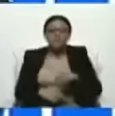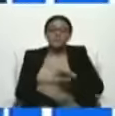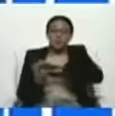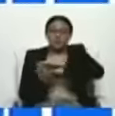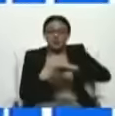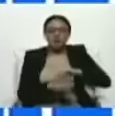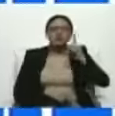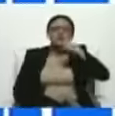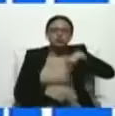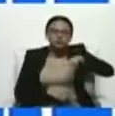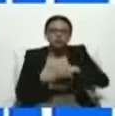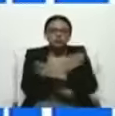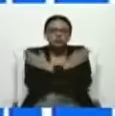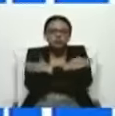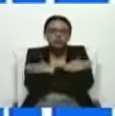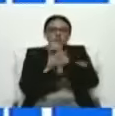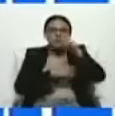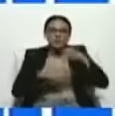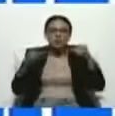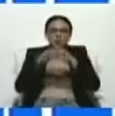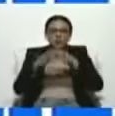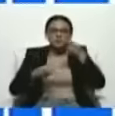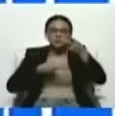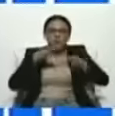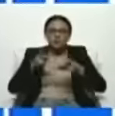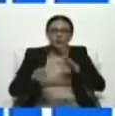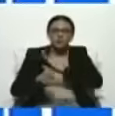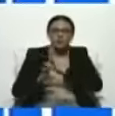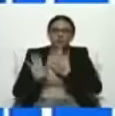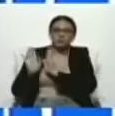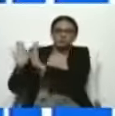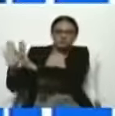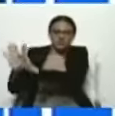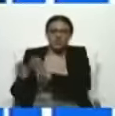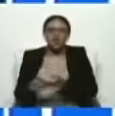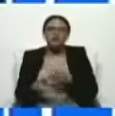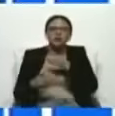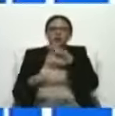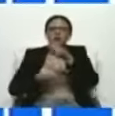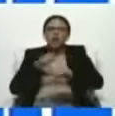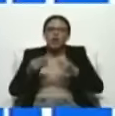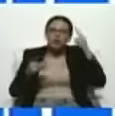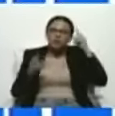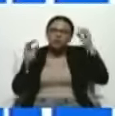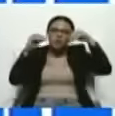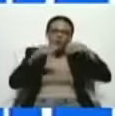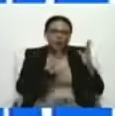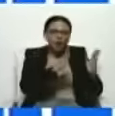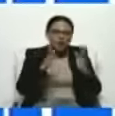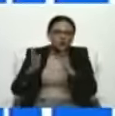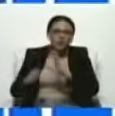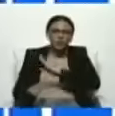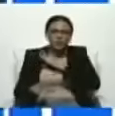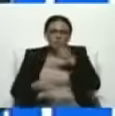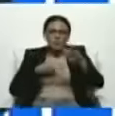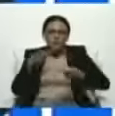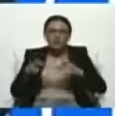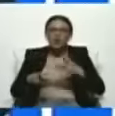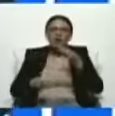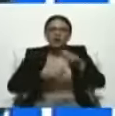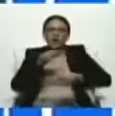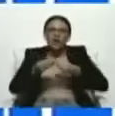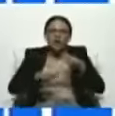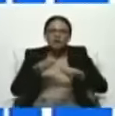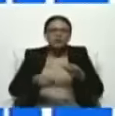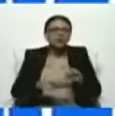a el colectivo conformado en una nueva organización política que vino a sentar las bases de la cuarta